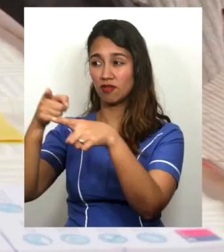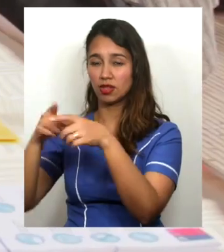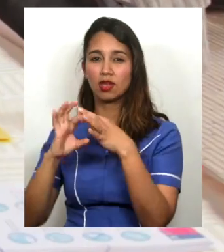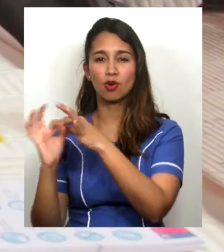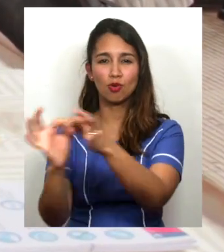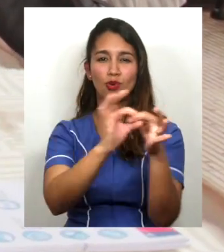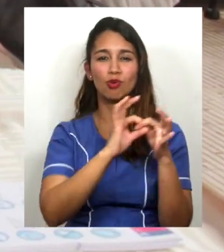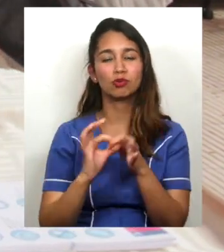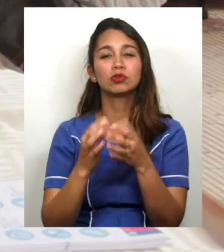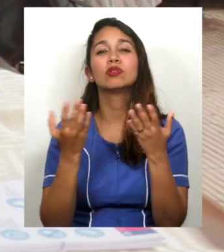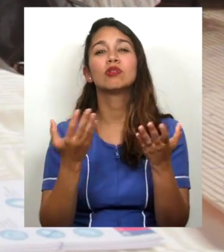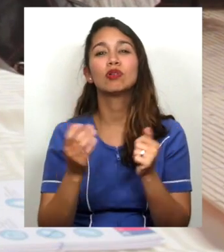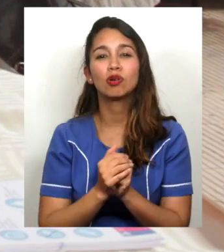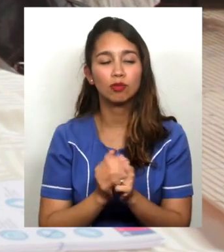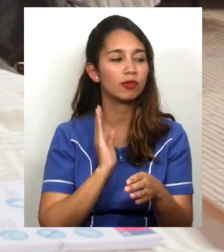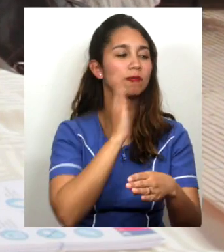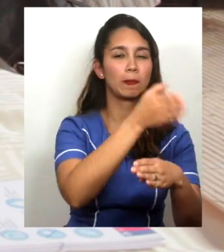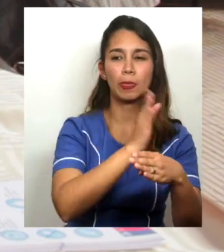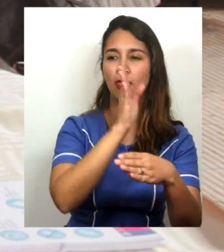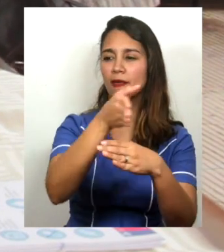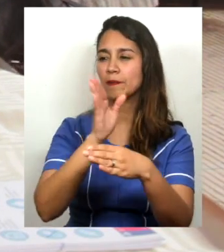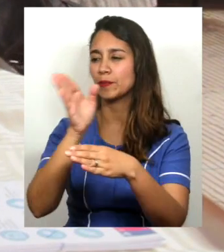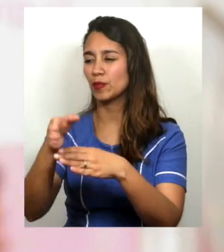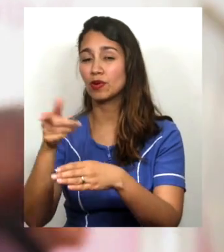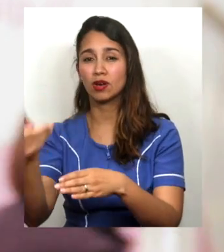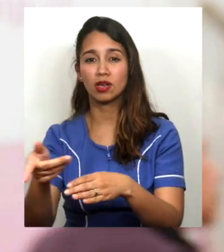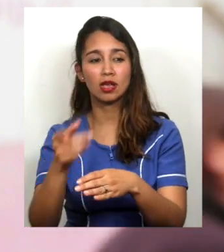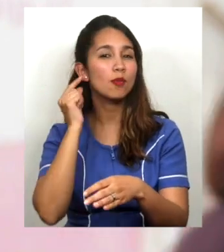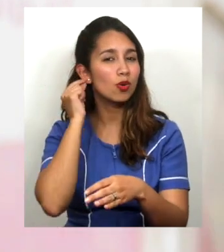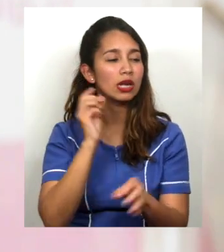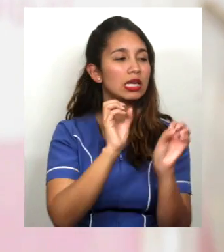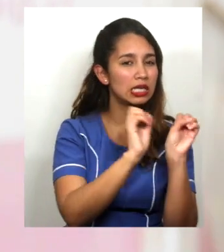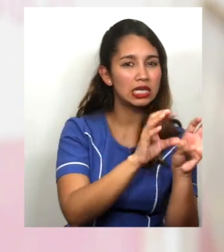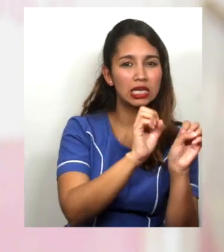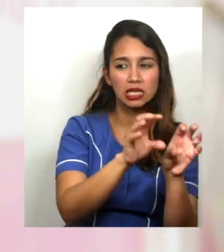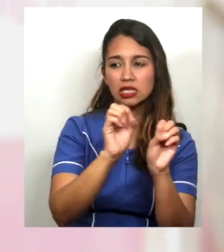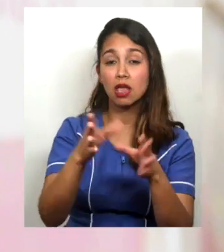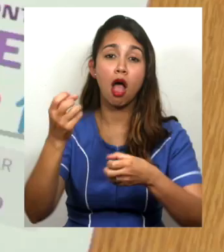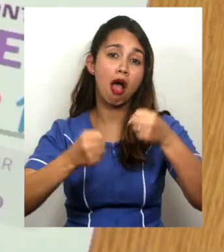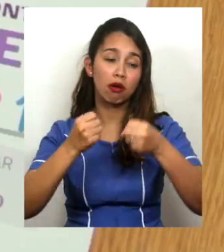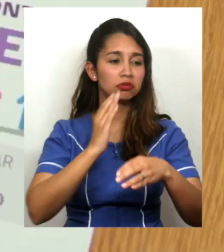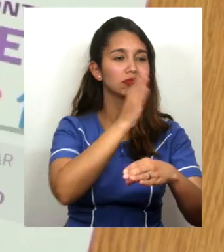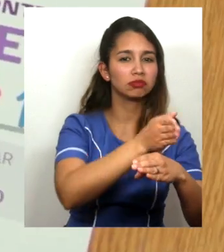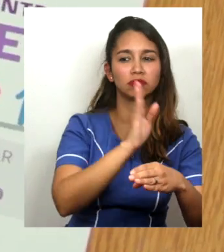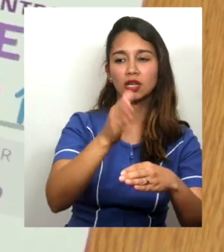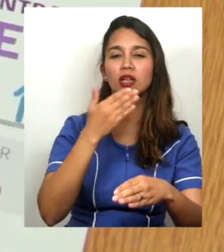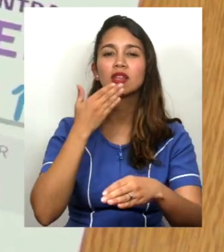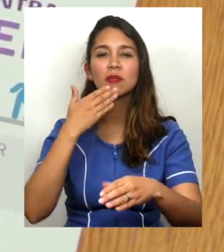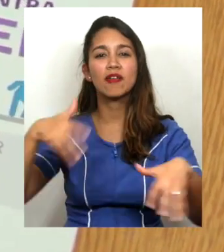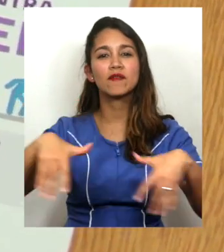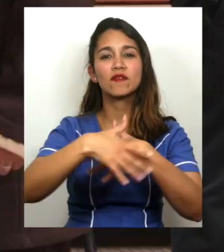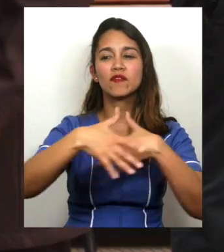Santa Cruz iniciaron en conjunto un despliegue territorial para acercar la atención preventiva a la población, efectuando operativos móviles